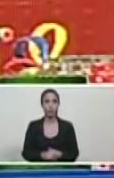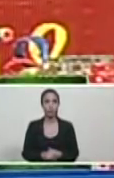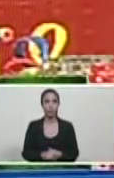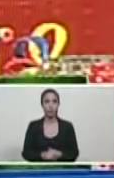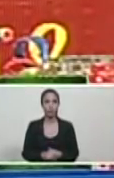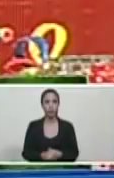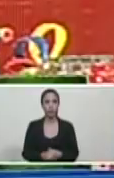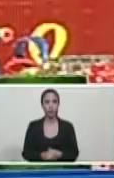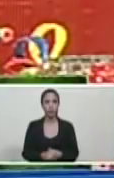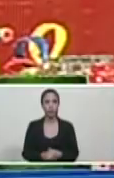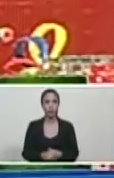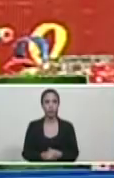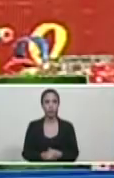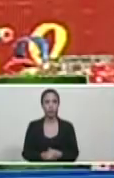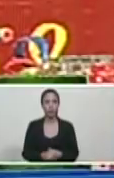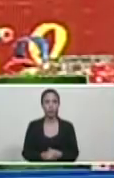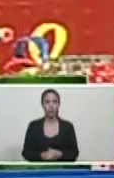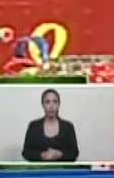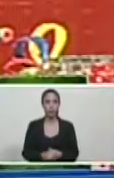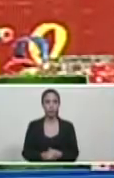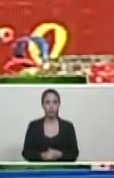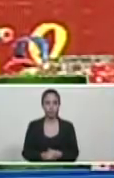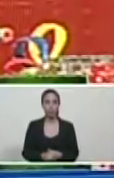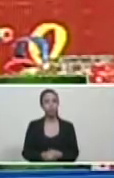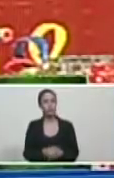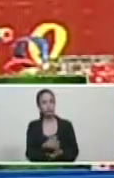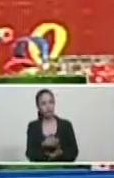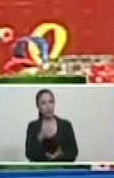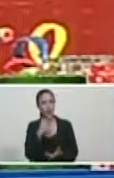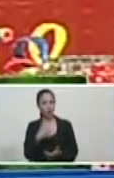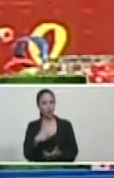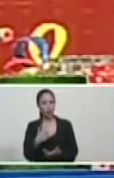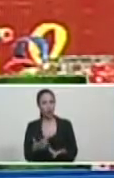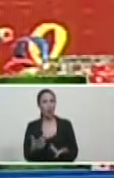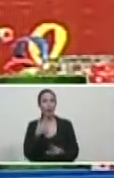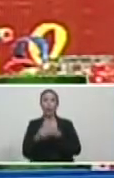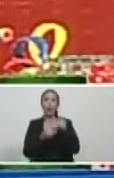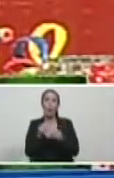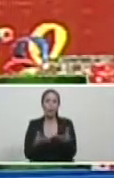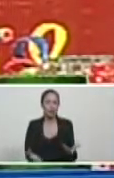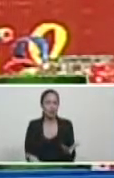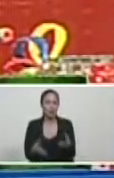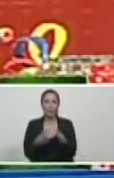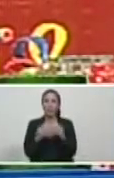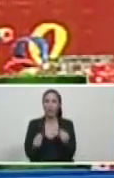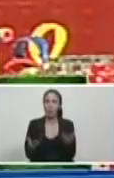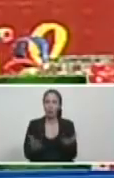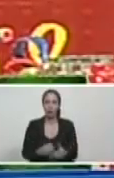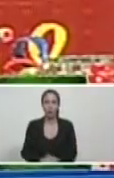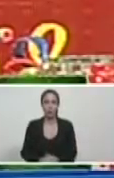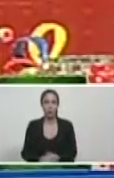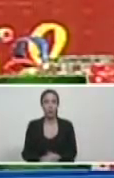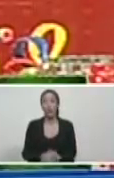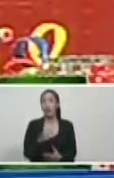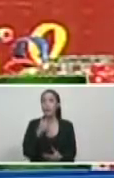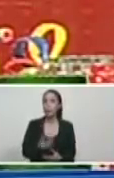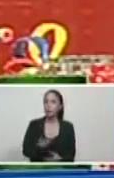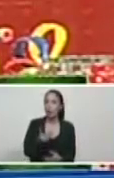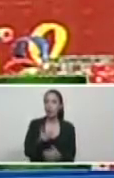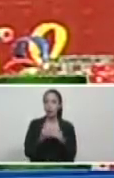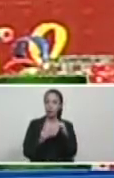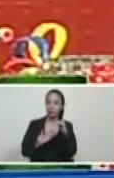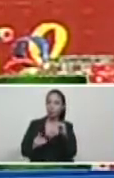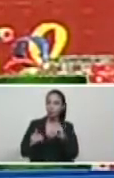vida diaria. Y ustedes nos están diciendo, ¿qué es lo que hay que hacer? ¿Qué es lo que hay que potenciar? En el